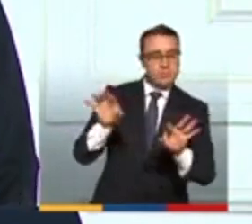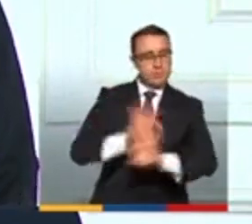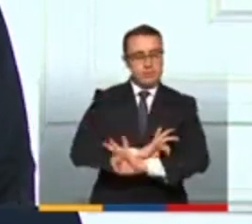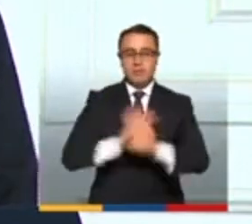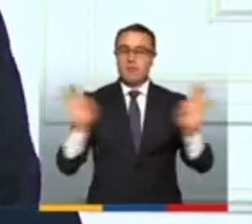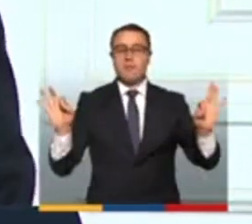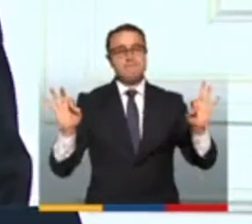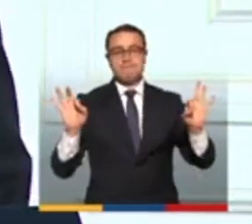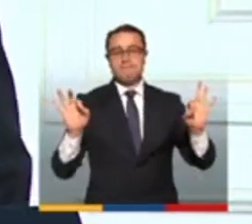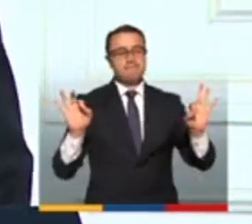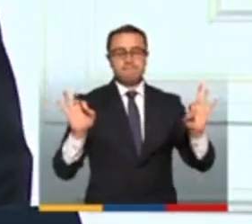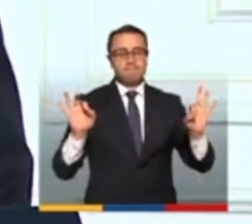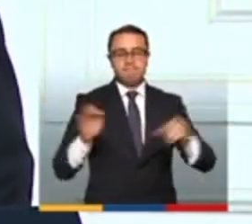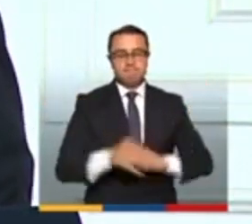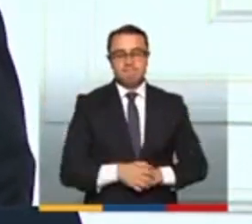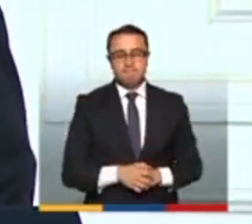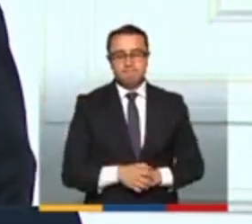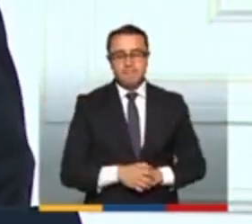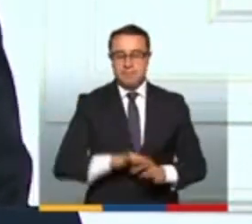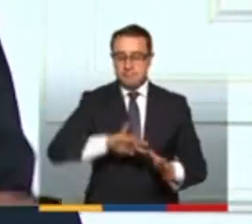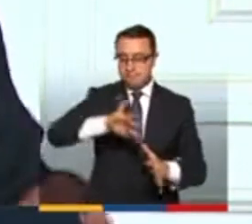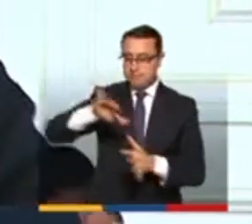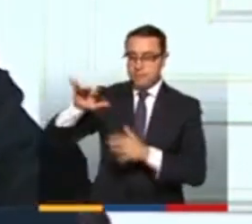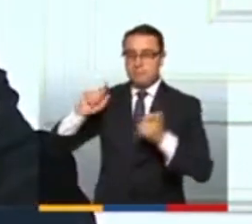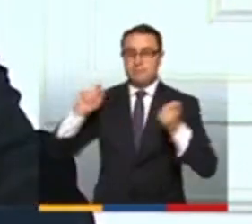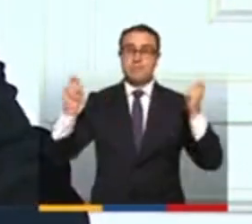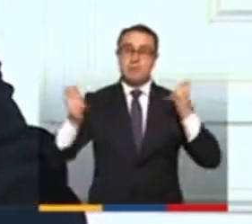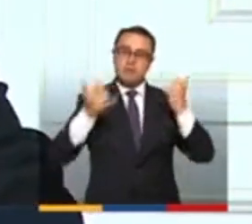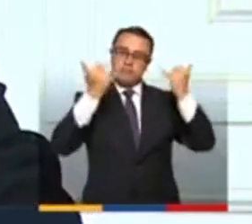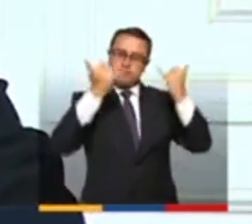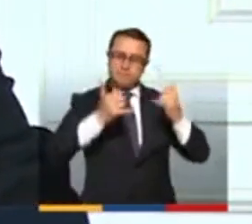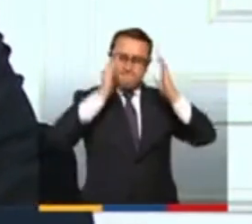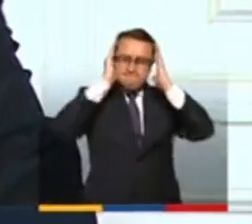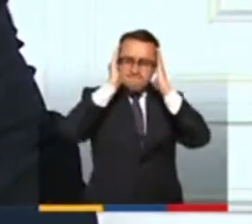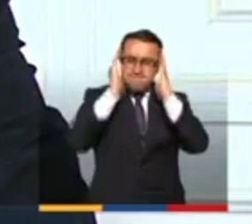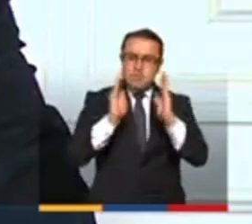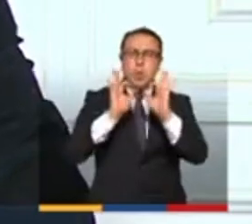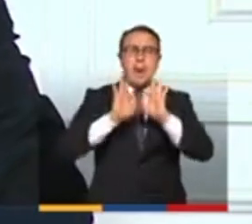Indudablemente el tema aquí fundamental es la población venezolana,